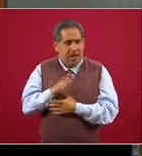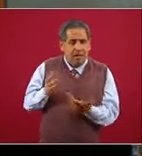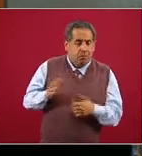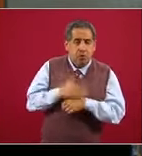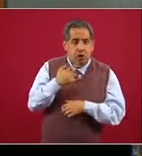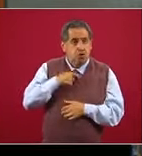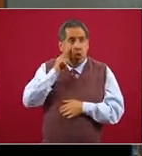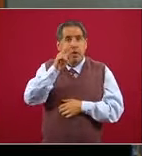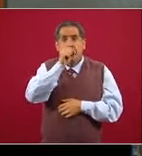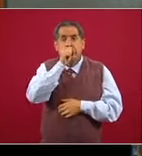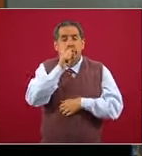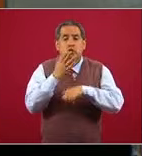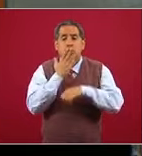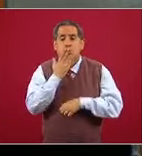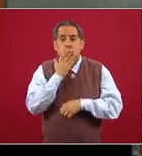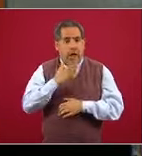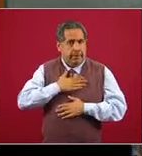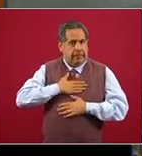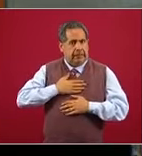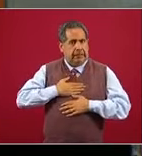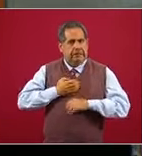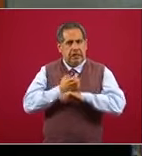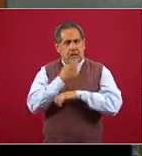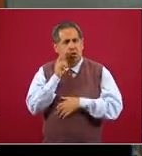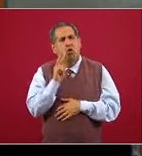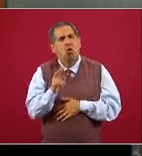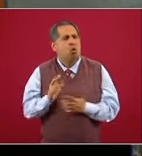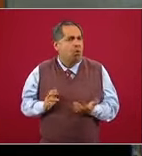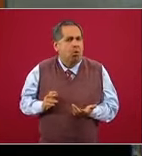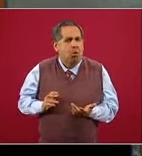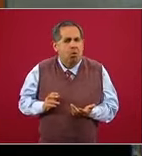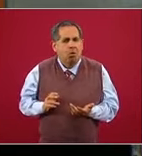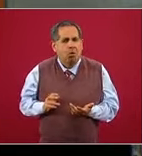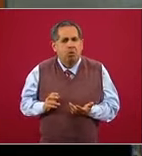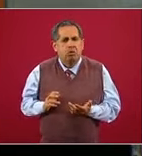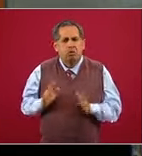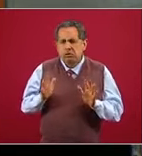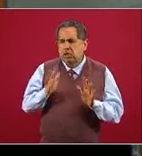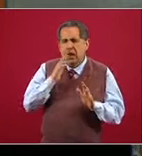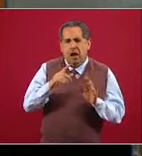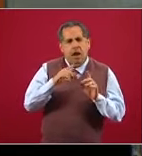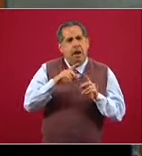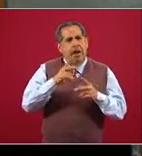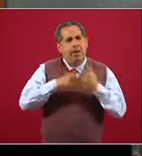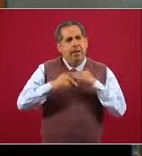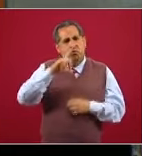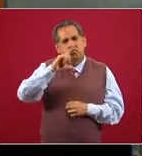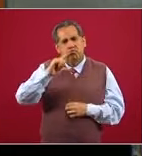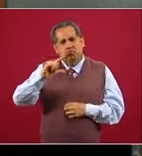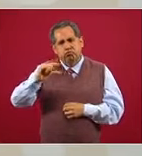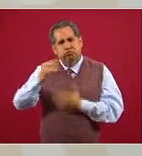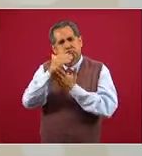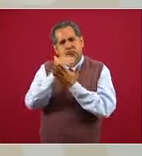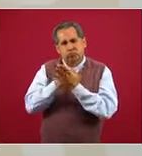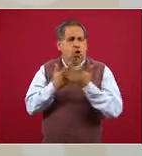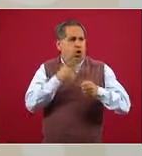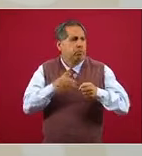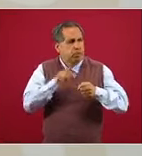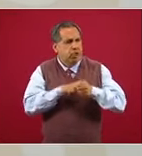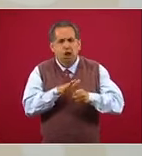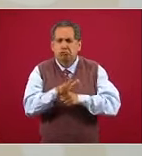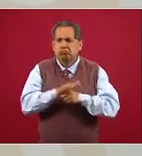porque vi la estadística de Sonora, que es mi estado en particular, y nosotros pues ya estamos con una curva que va a la baja, con una ocupación